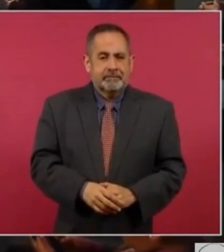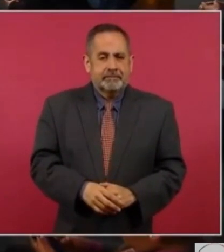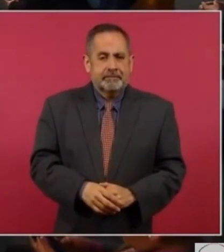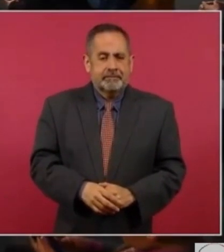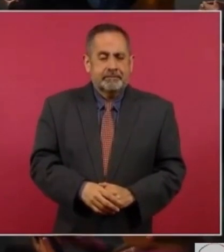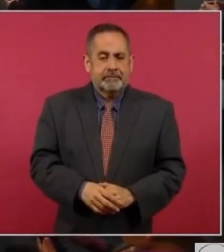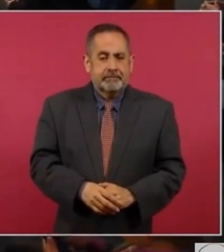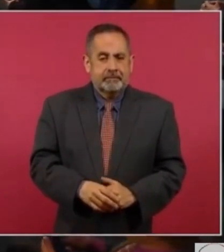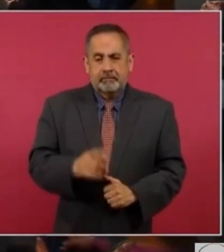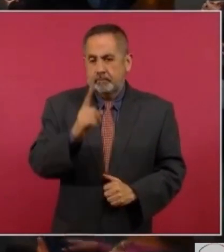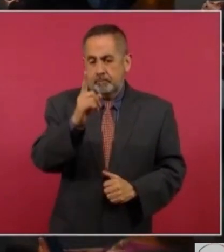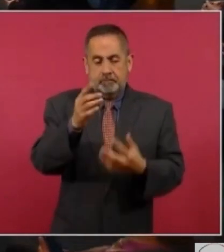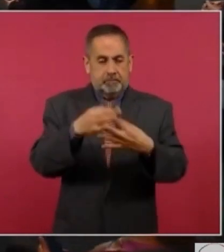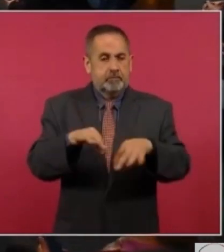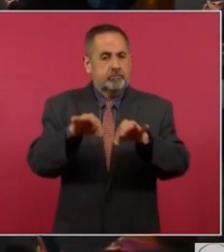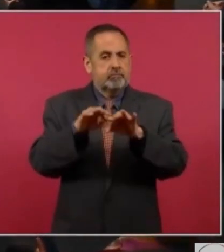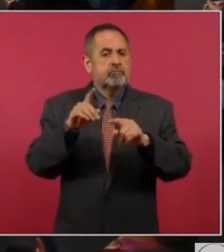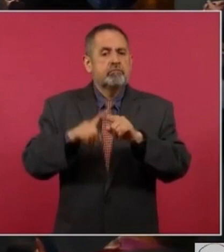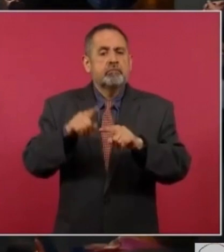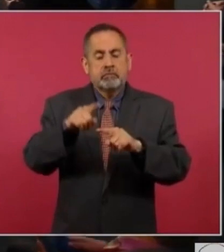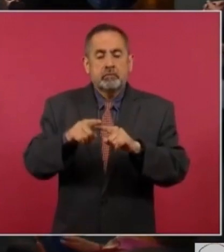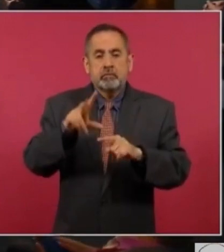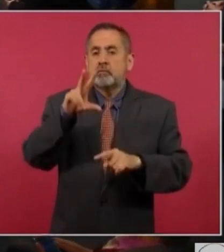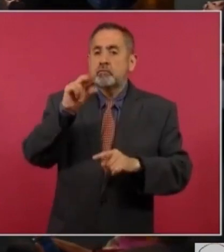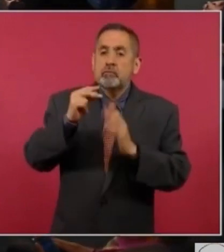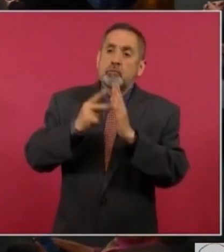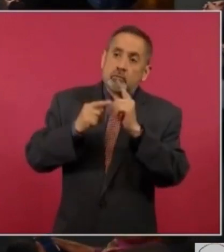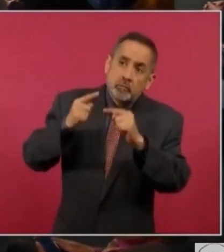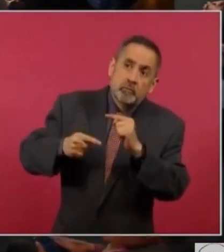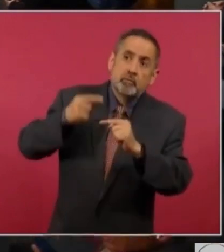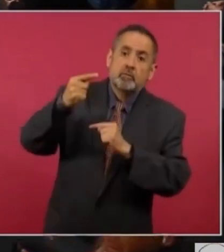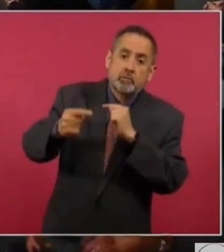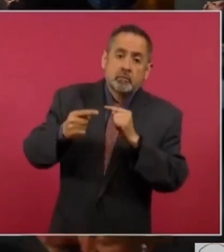Lo más importante es la no repetición,